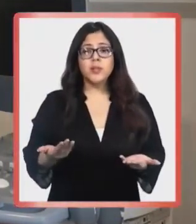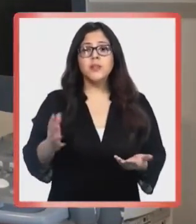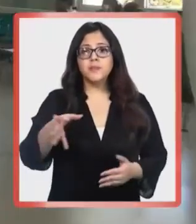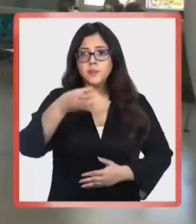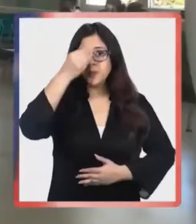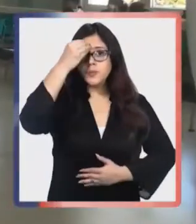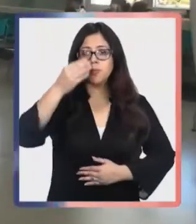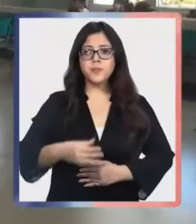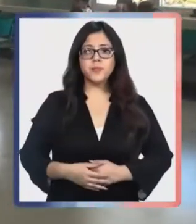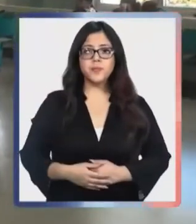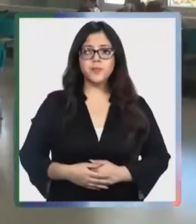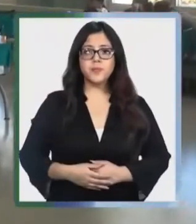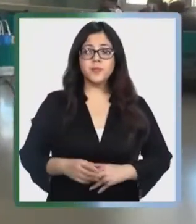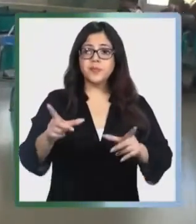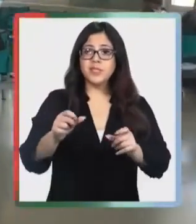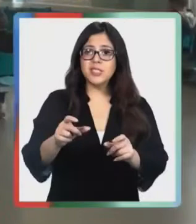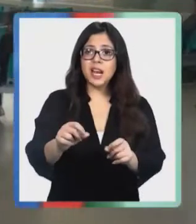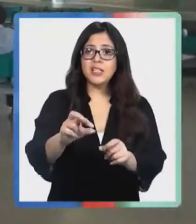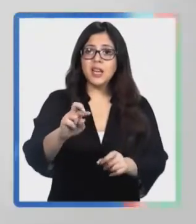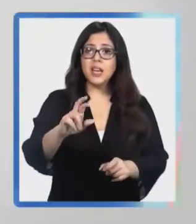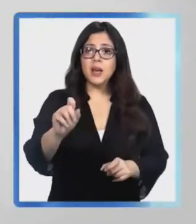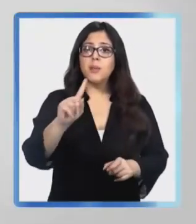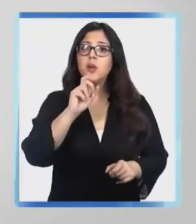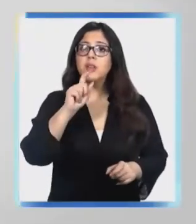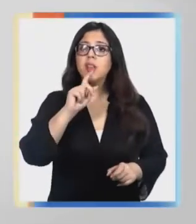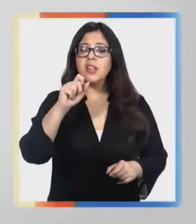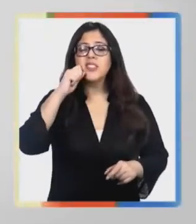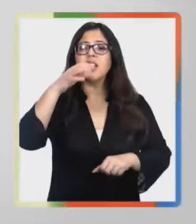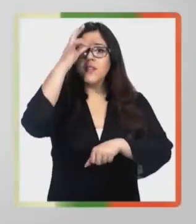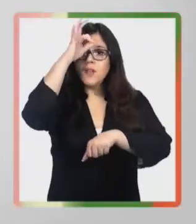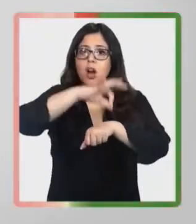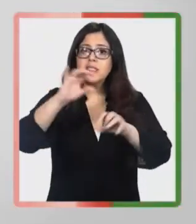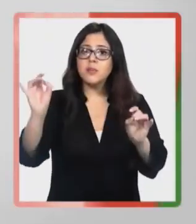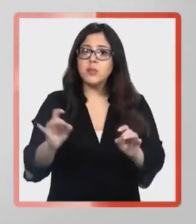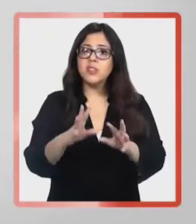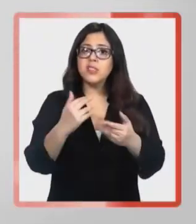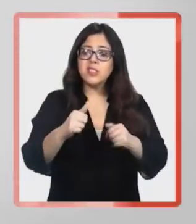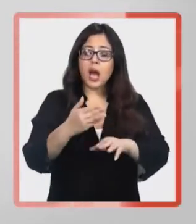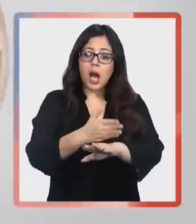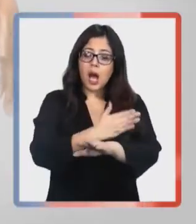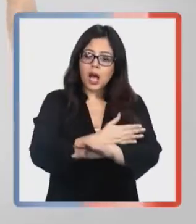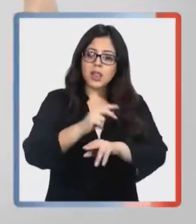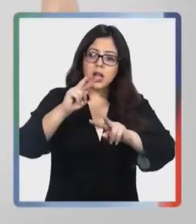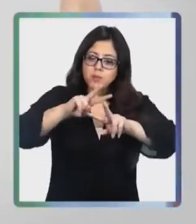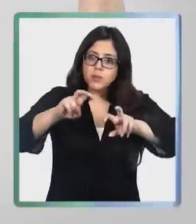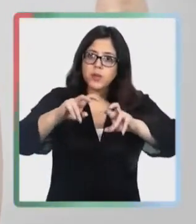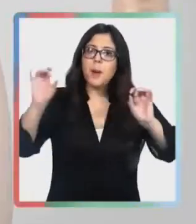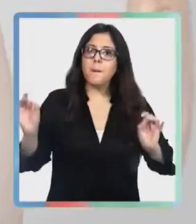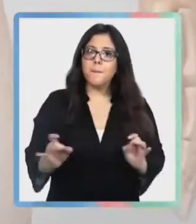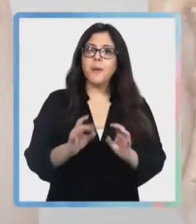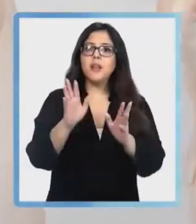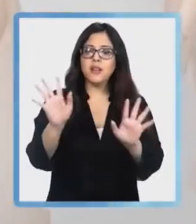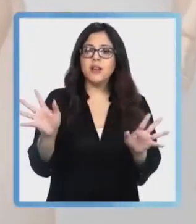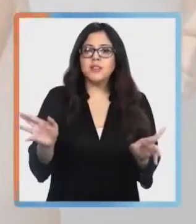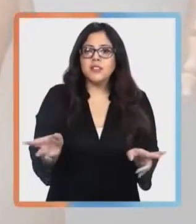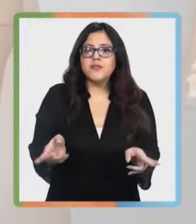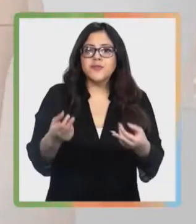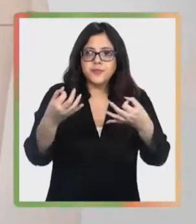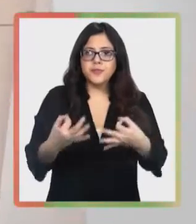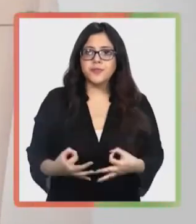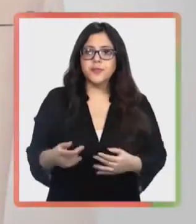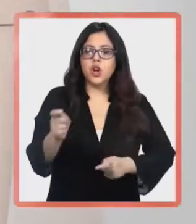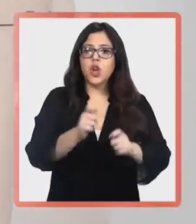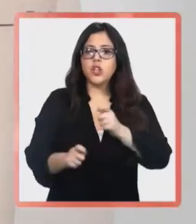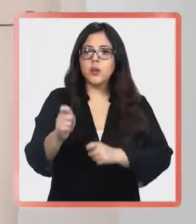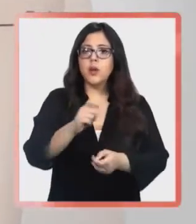tomarlo en cuenta el cáncer de próstata es una enfermedad que si se pesquisa en etapas tempranas tiene una alta posibilidad de curarse con los